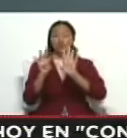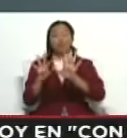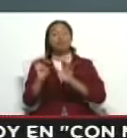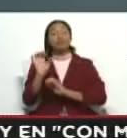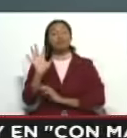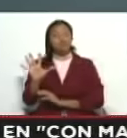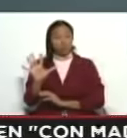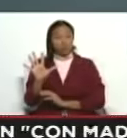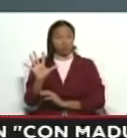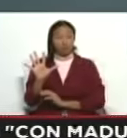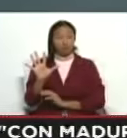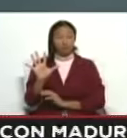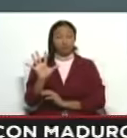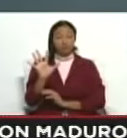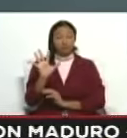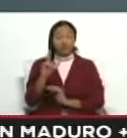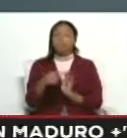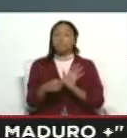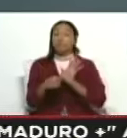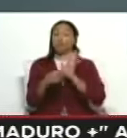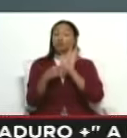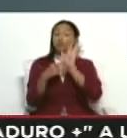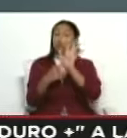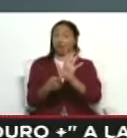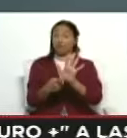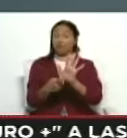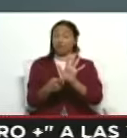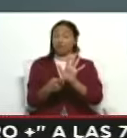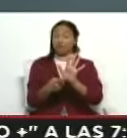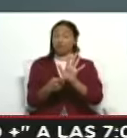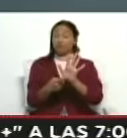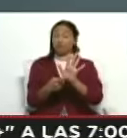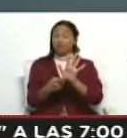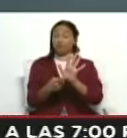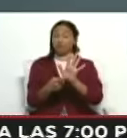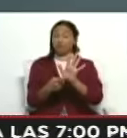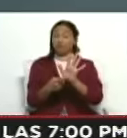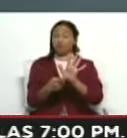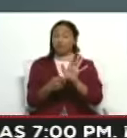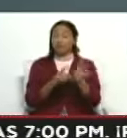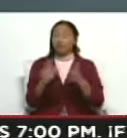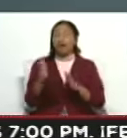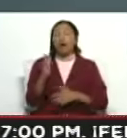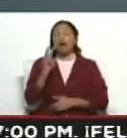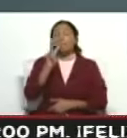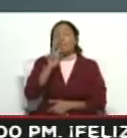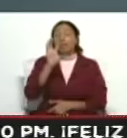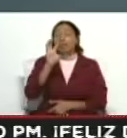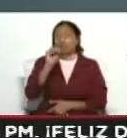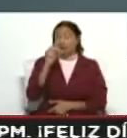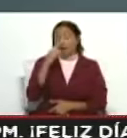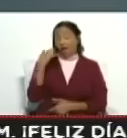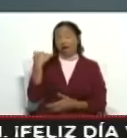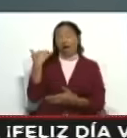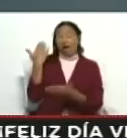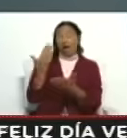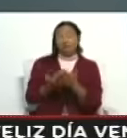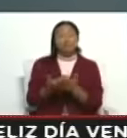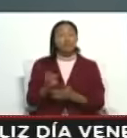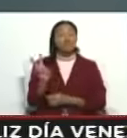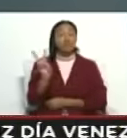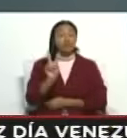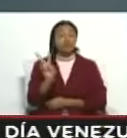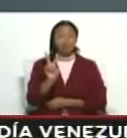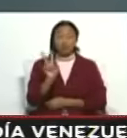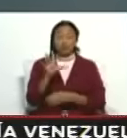1995 revelaba que en un poco más de 20 años a Venezuela, a